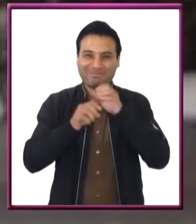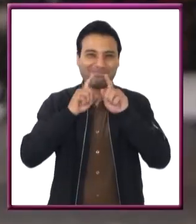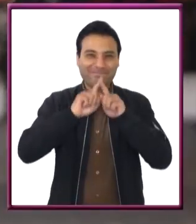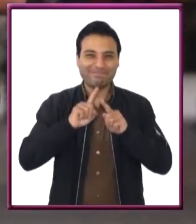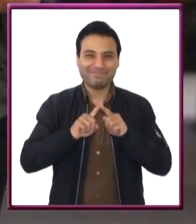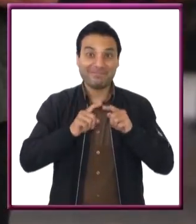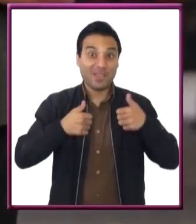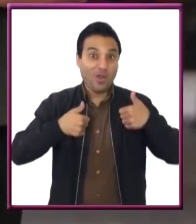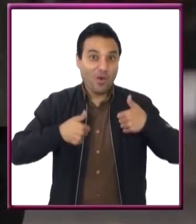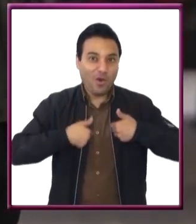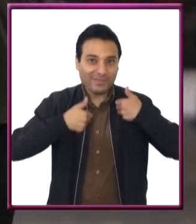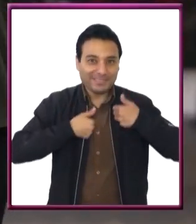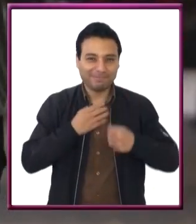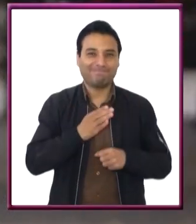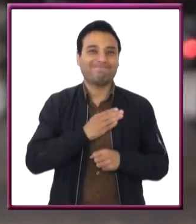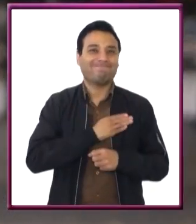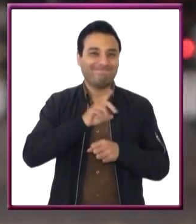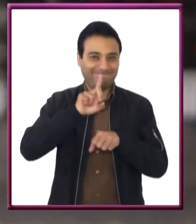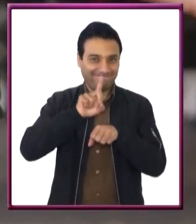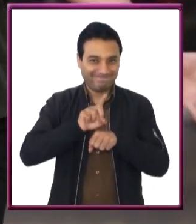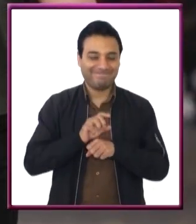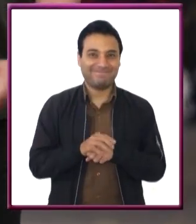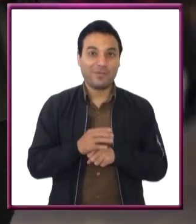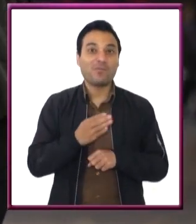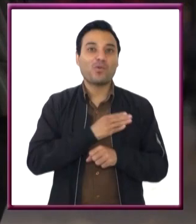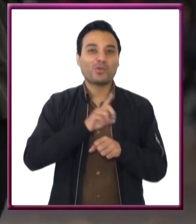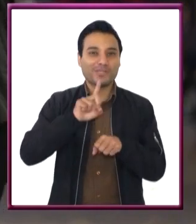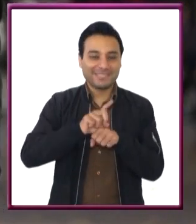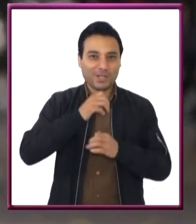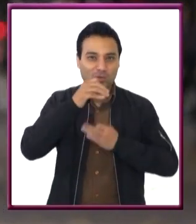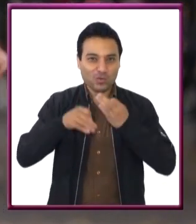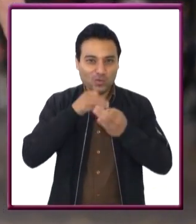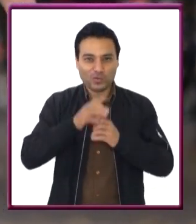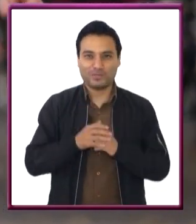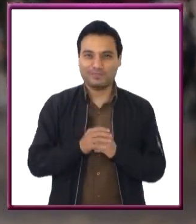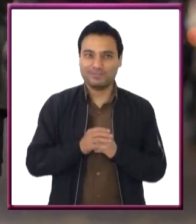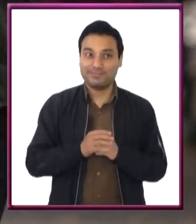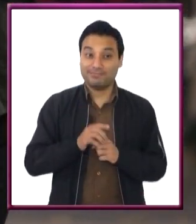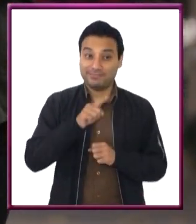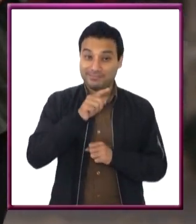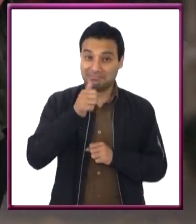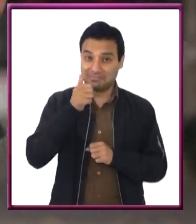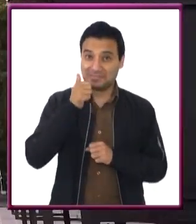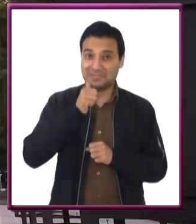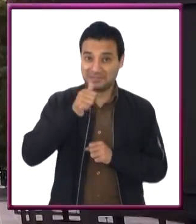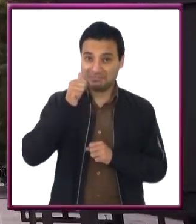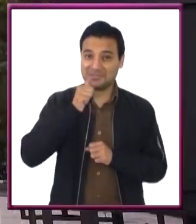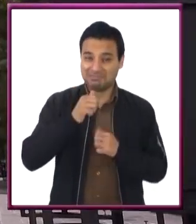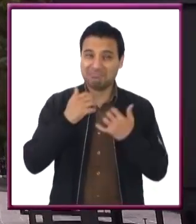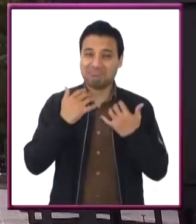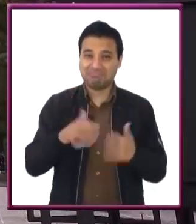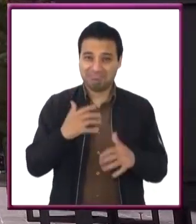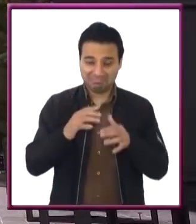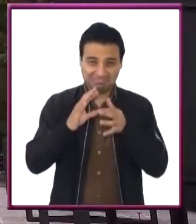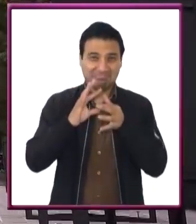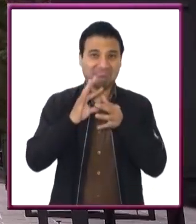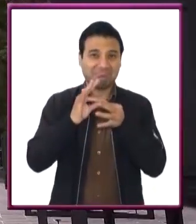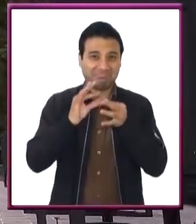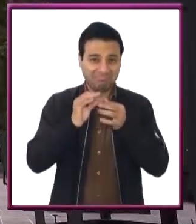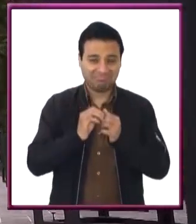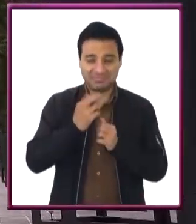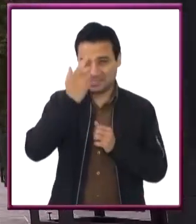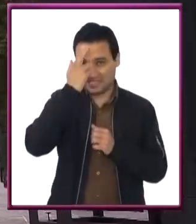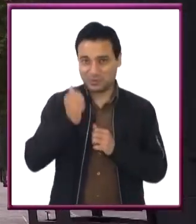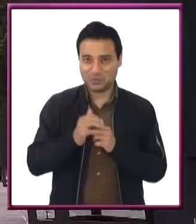Buenos días, jóvenes de México. Buenos días a todos. Bismara, siempre me sorprendes con tus frases. Y tienes razón, el